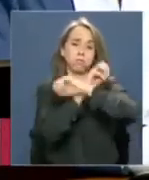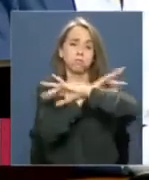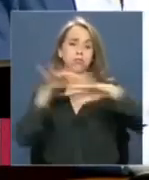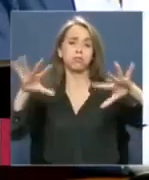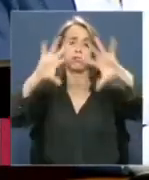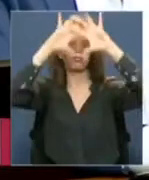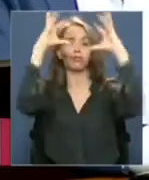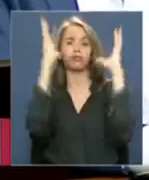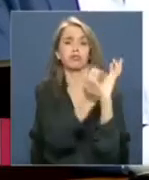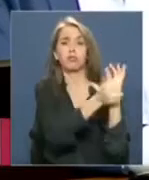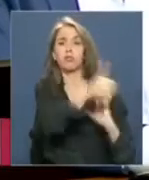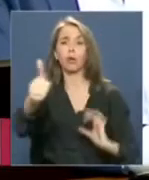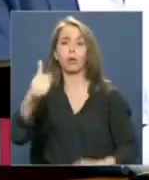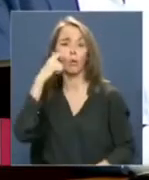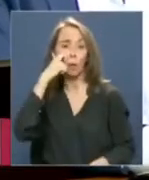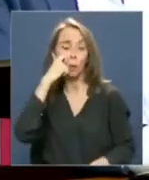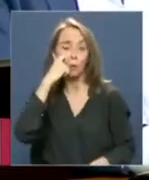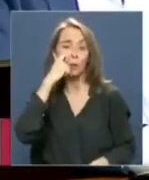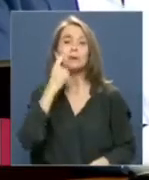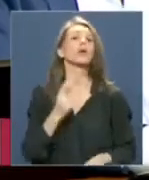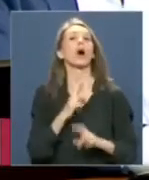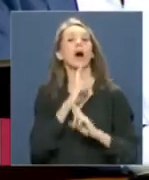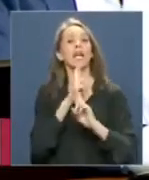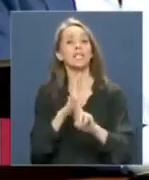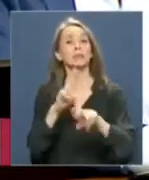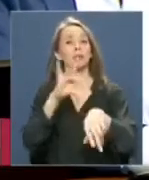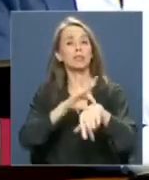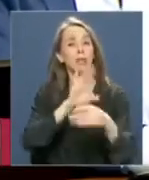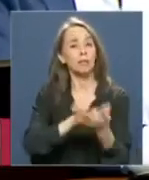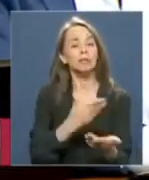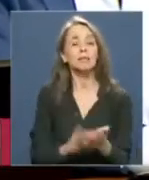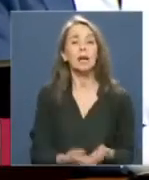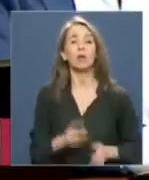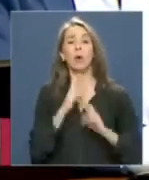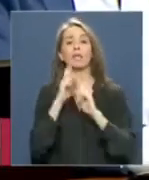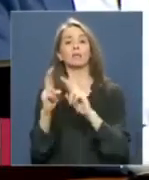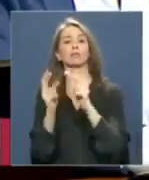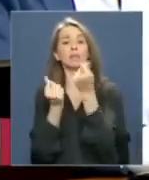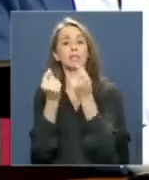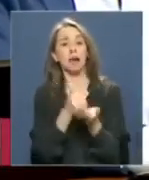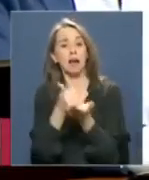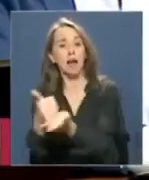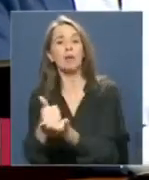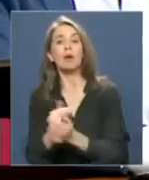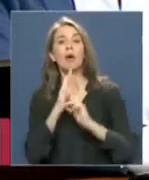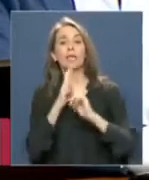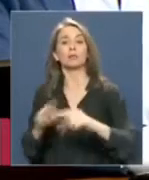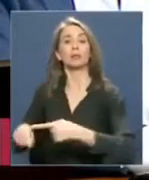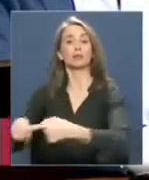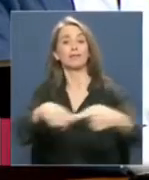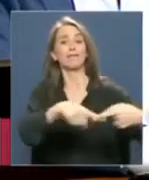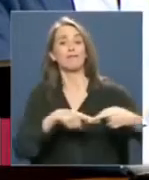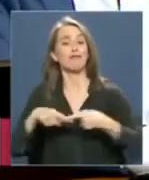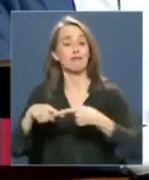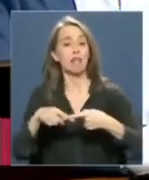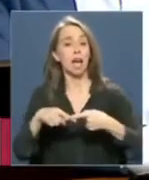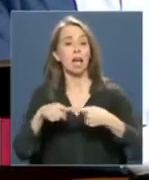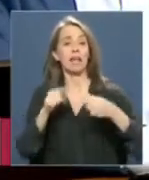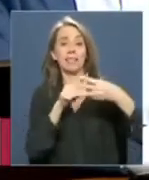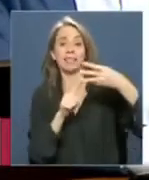humanidad completa, las respuestas sanitarias, las respuestas económicas, las respuestas sociales deben ser mucho